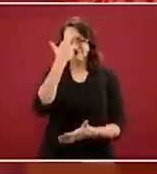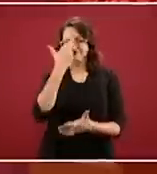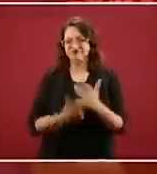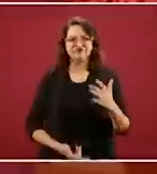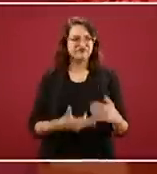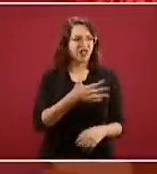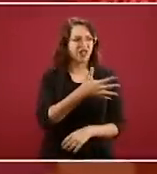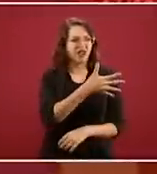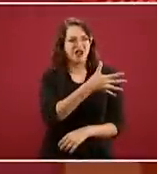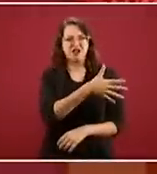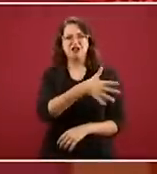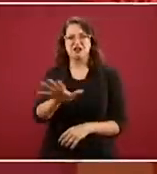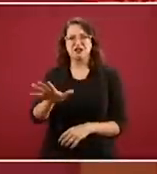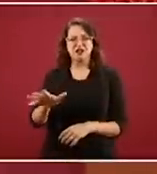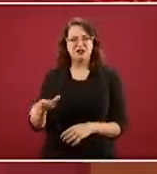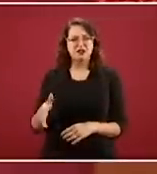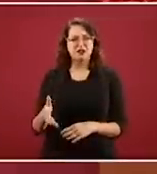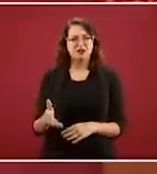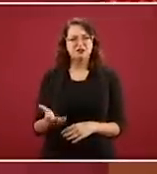con